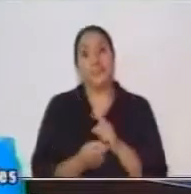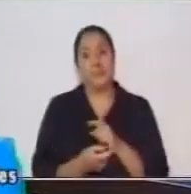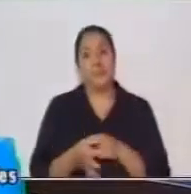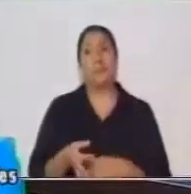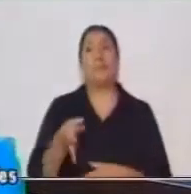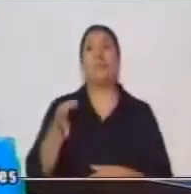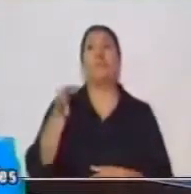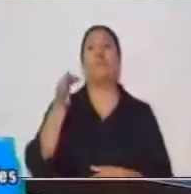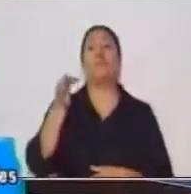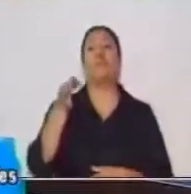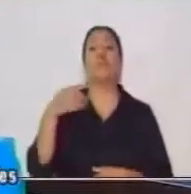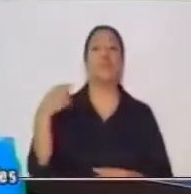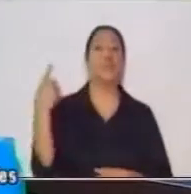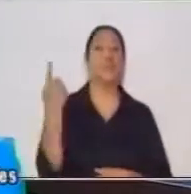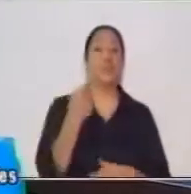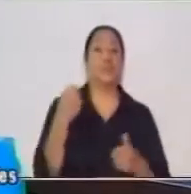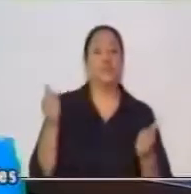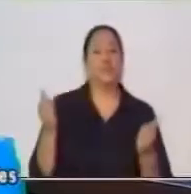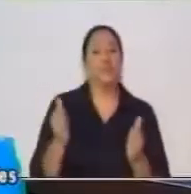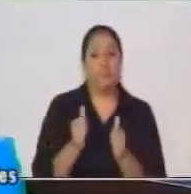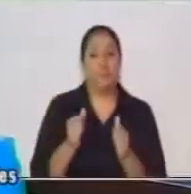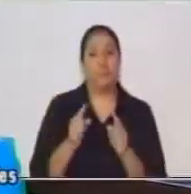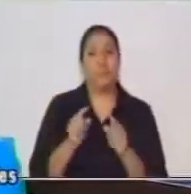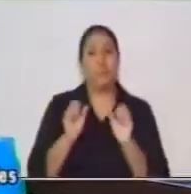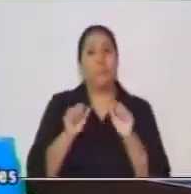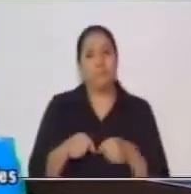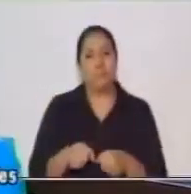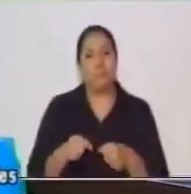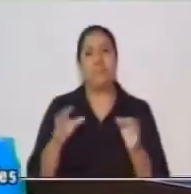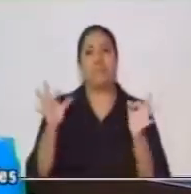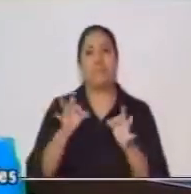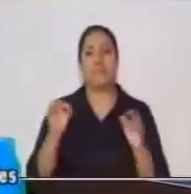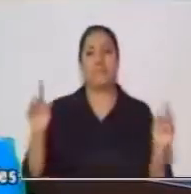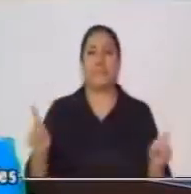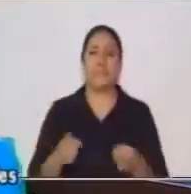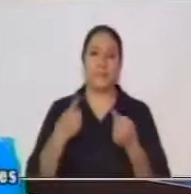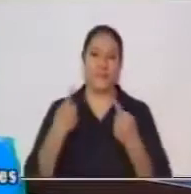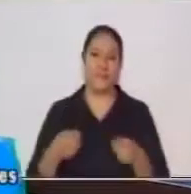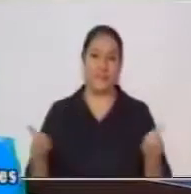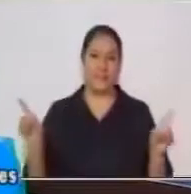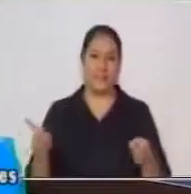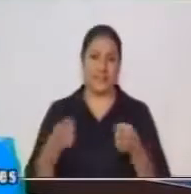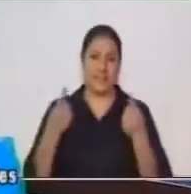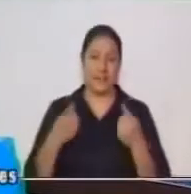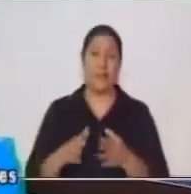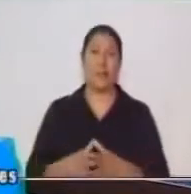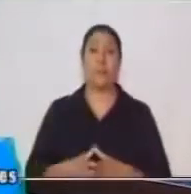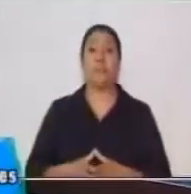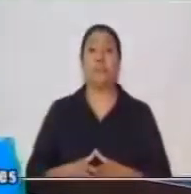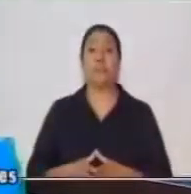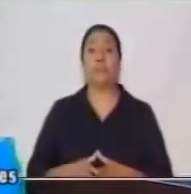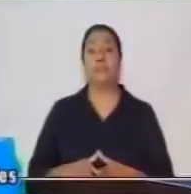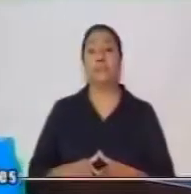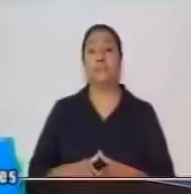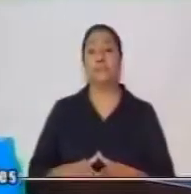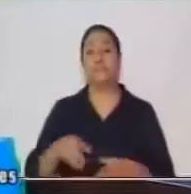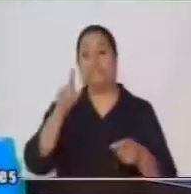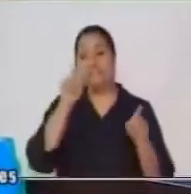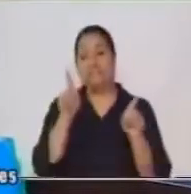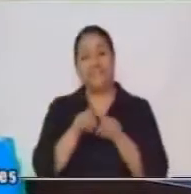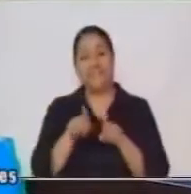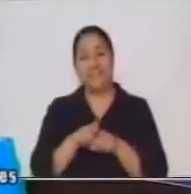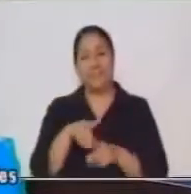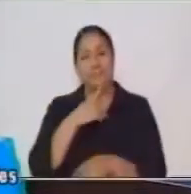futuro, todos juntos, puedes formar una música. También te deseo de